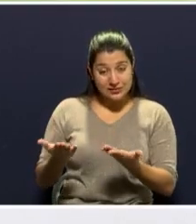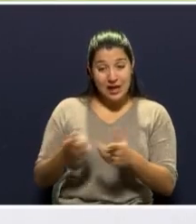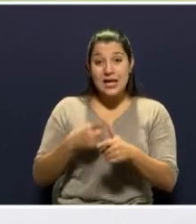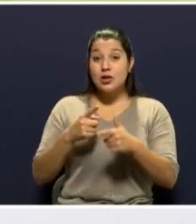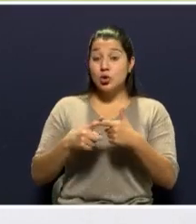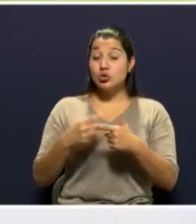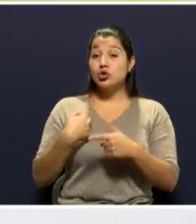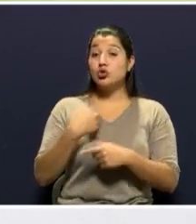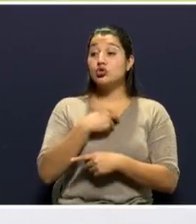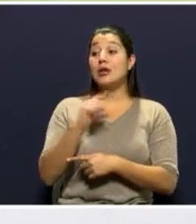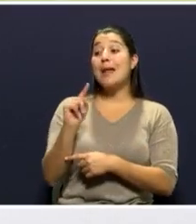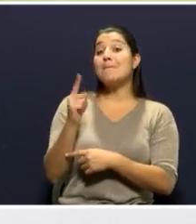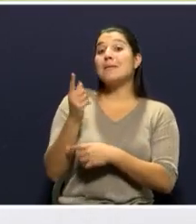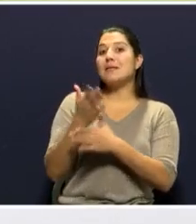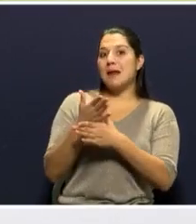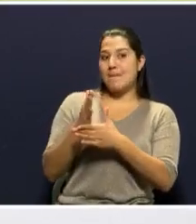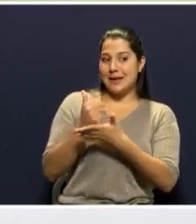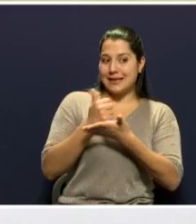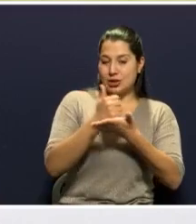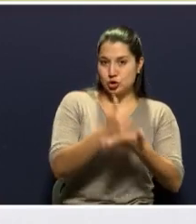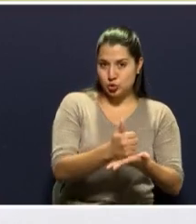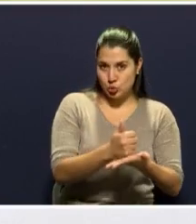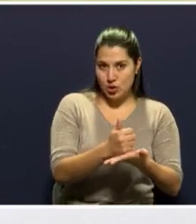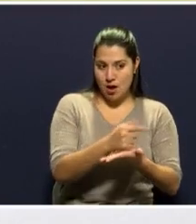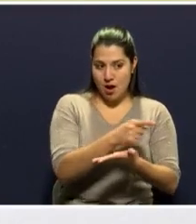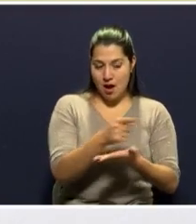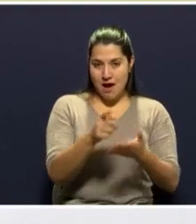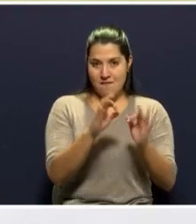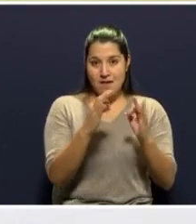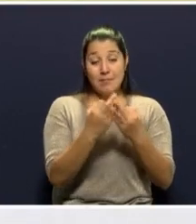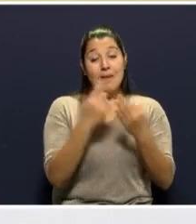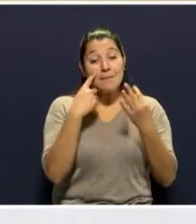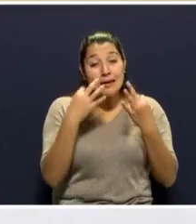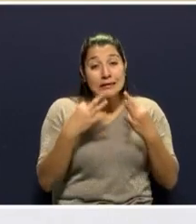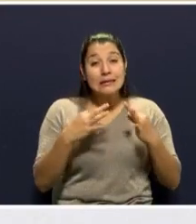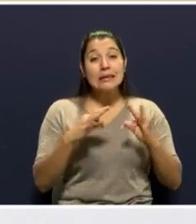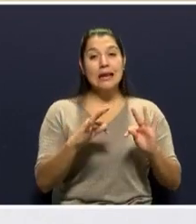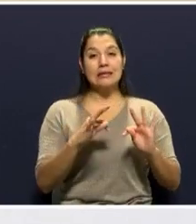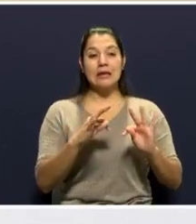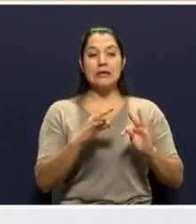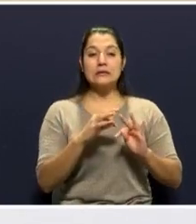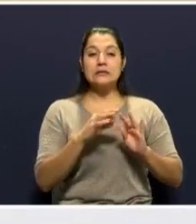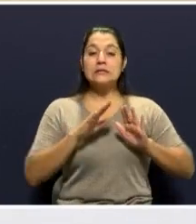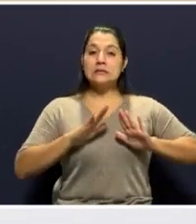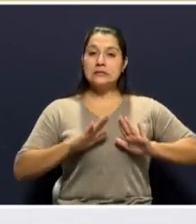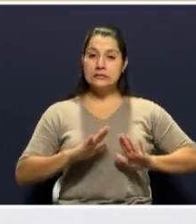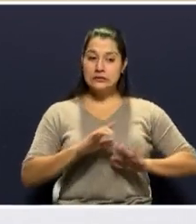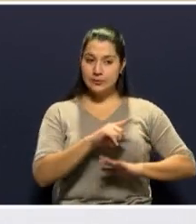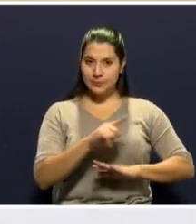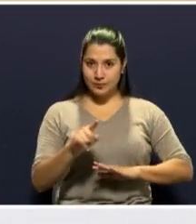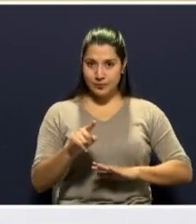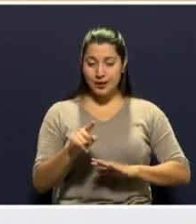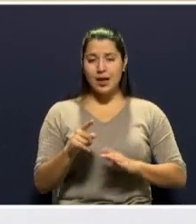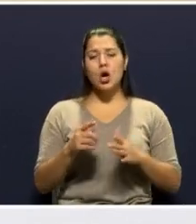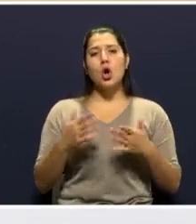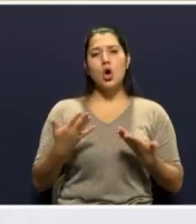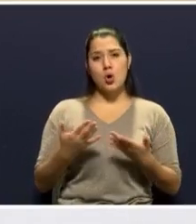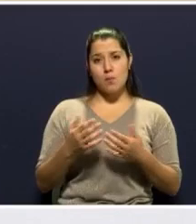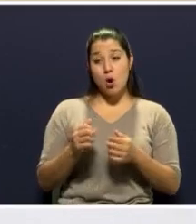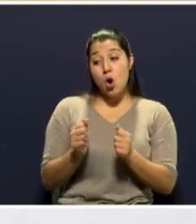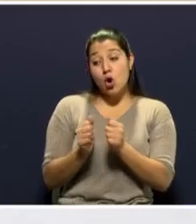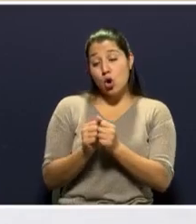primera fase de la asistencia humanitaria para tratar de paliar un poquito ese impacto que estamos teniendo. La idea es, por medio de una